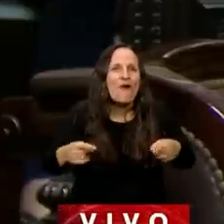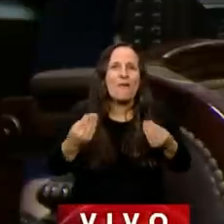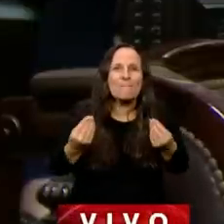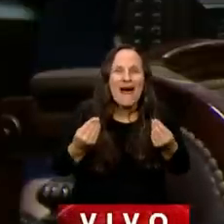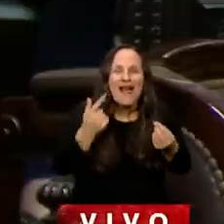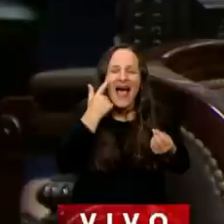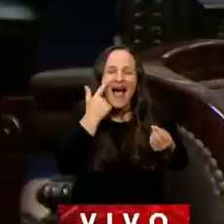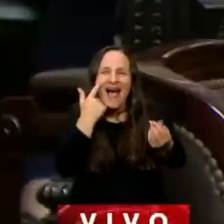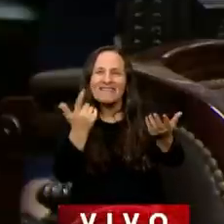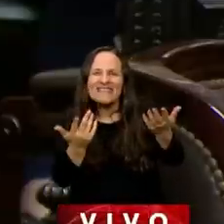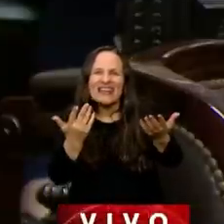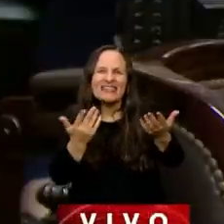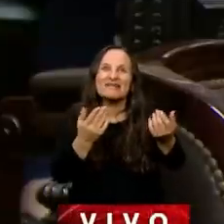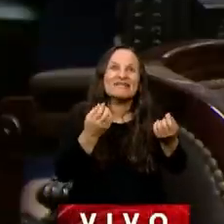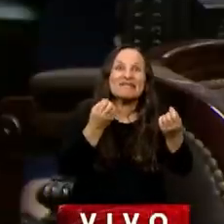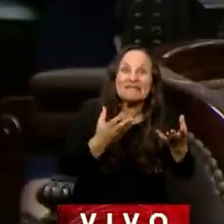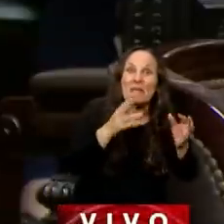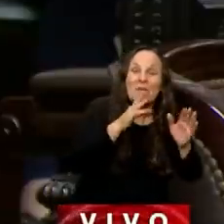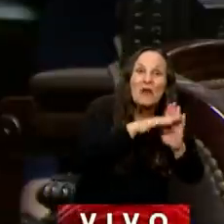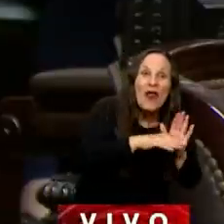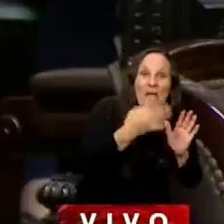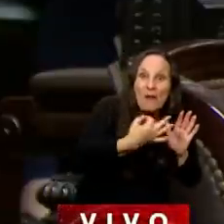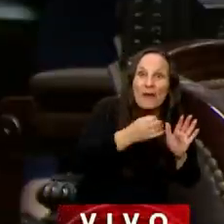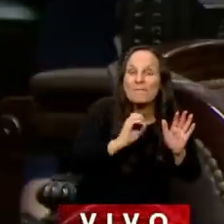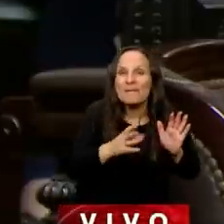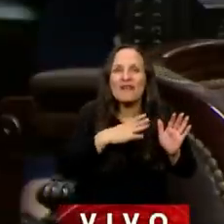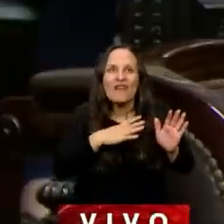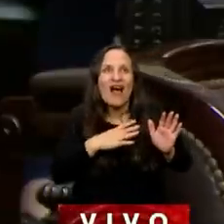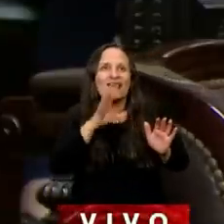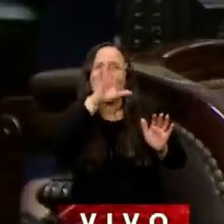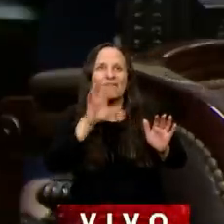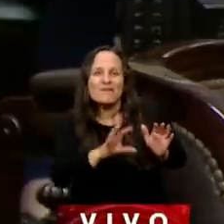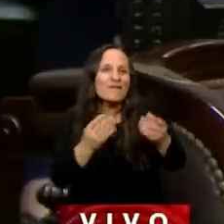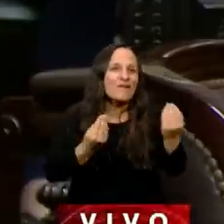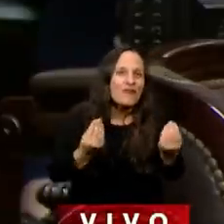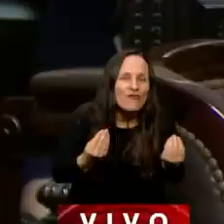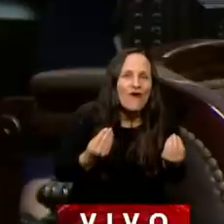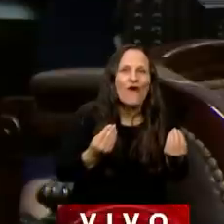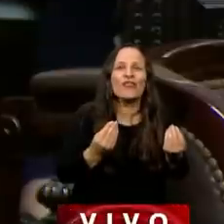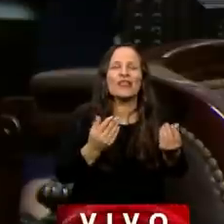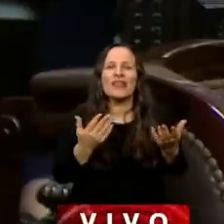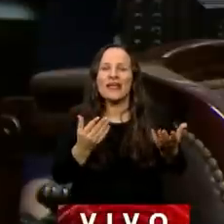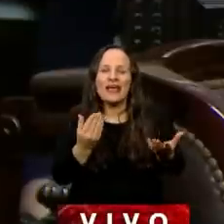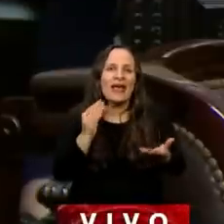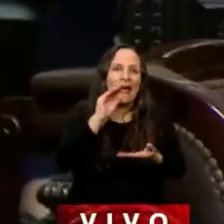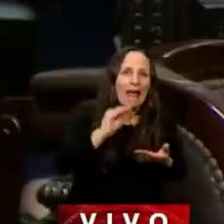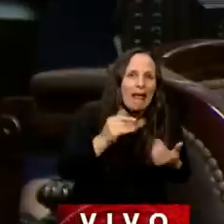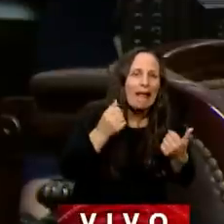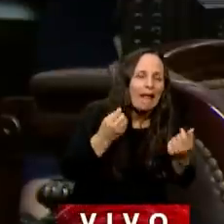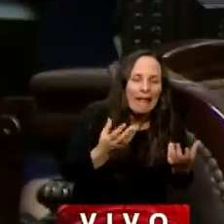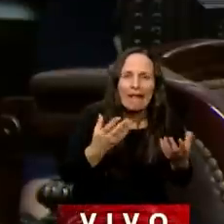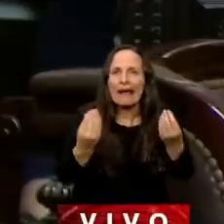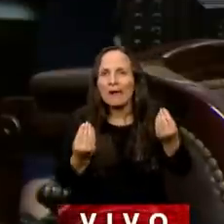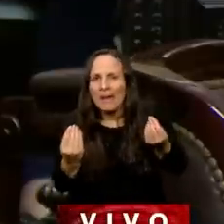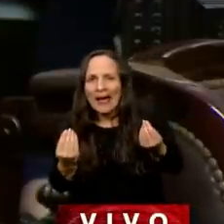para analizar cómo funciona el programa, dónde tenemos que reforzar, en qué puntos del país funciona mejor, dónde hay mejores incentivos, qué pasa sobre todo